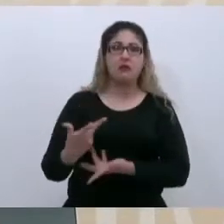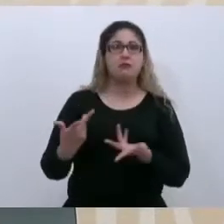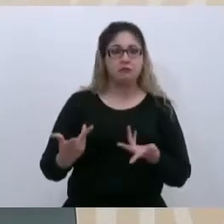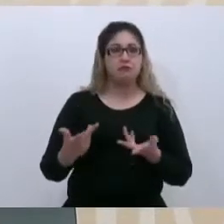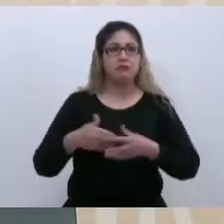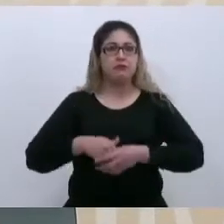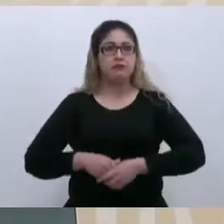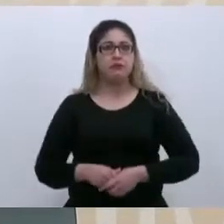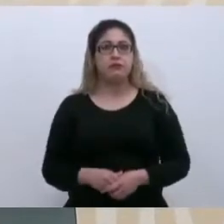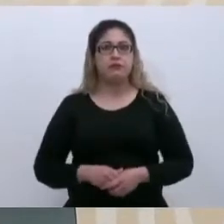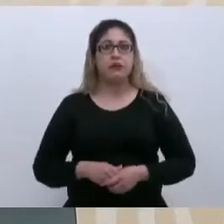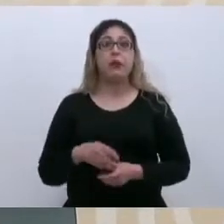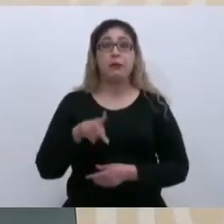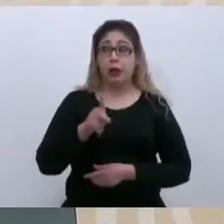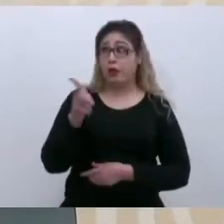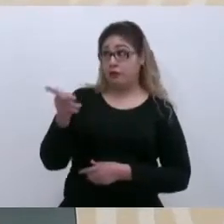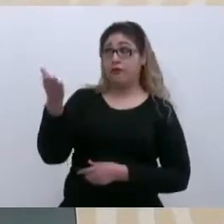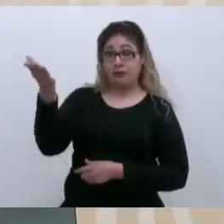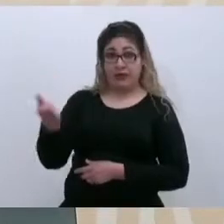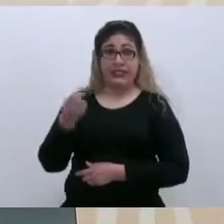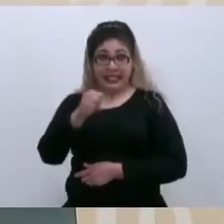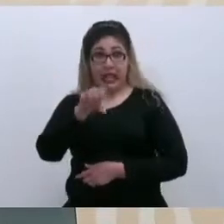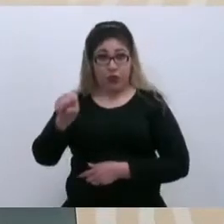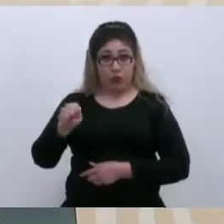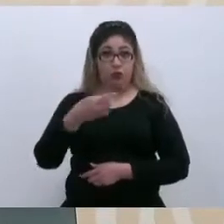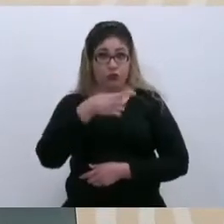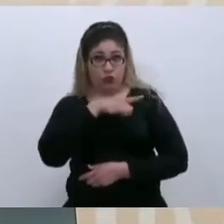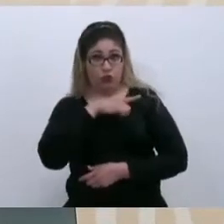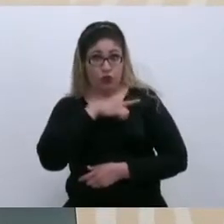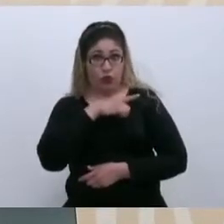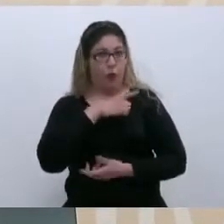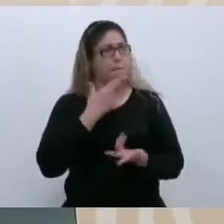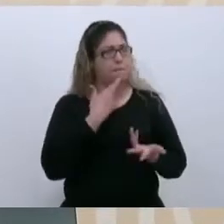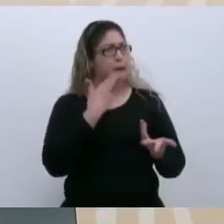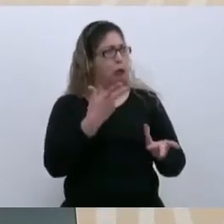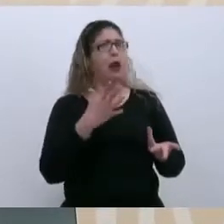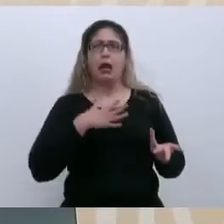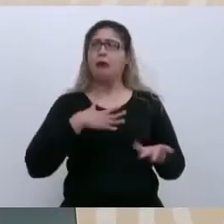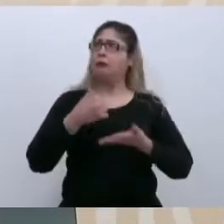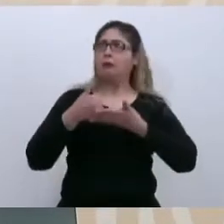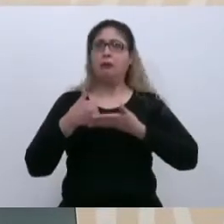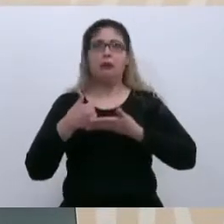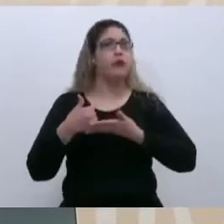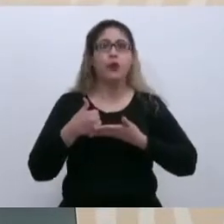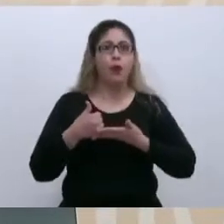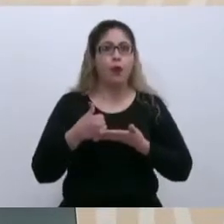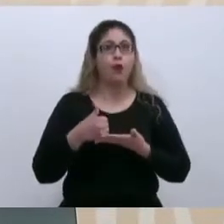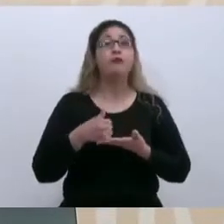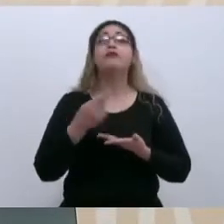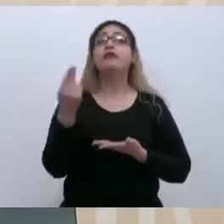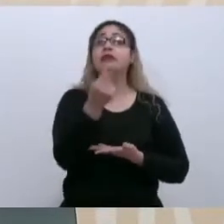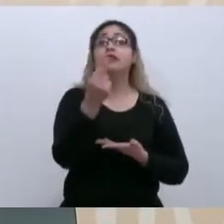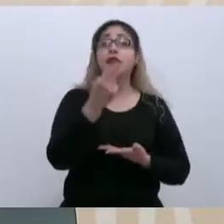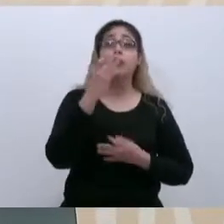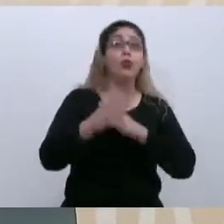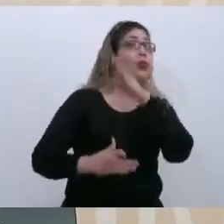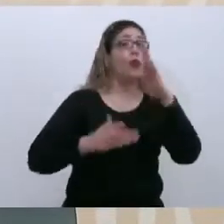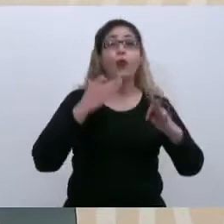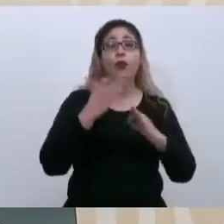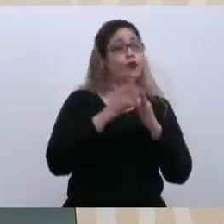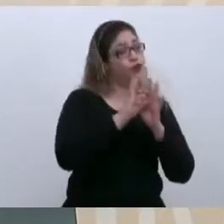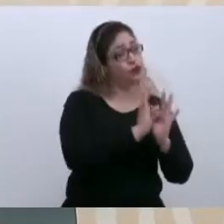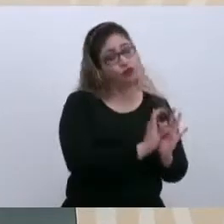une esfuerzos. Y aquí Gómez Palacios y aquí este hospital puede ser un ejemplo de eso, de cómo